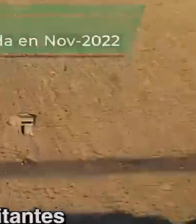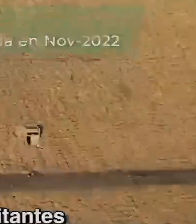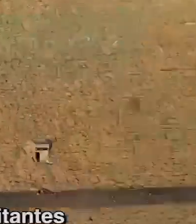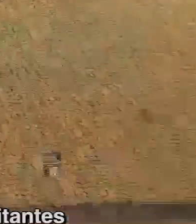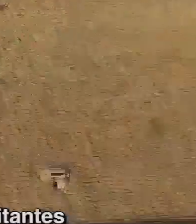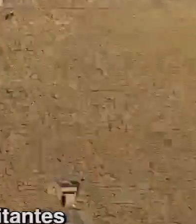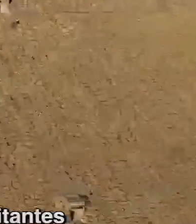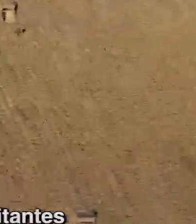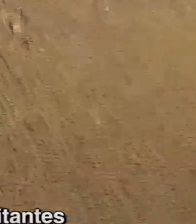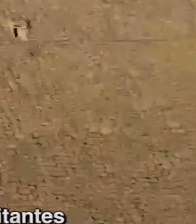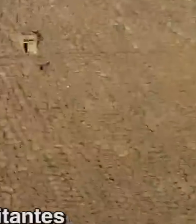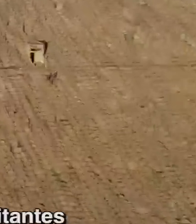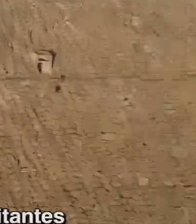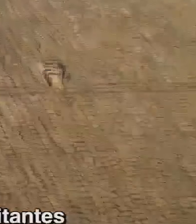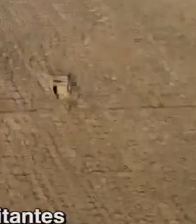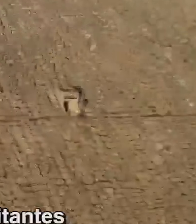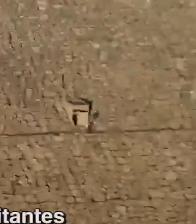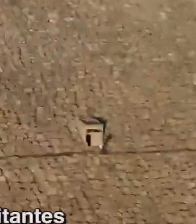cerca de